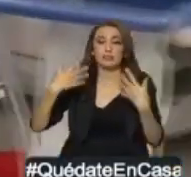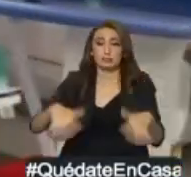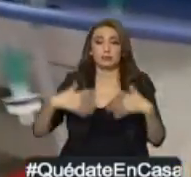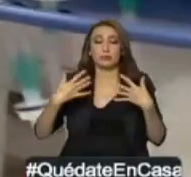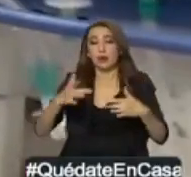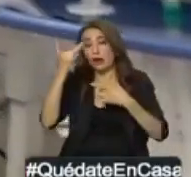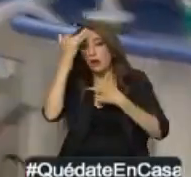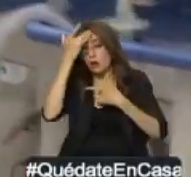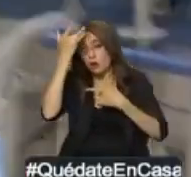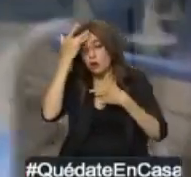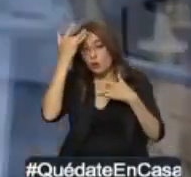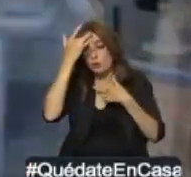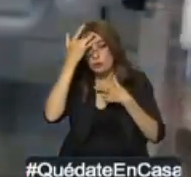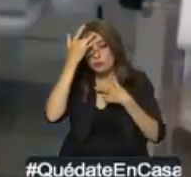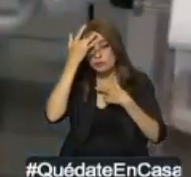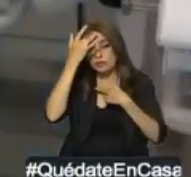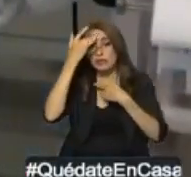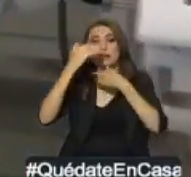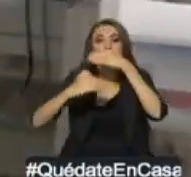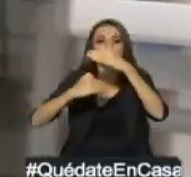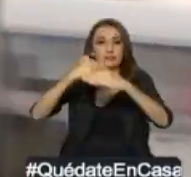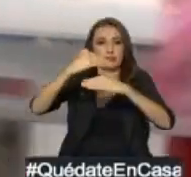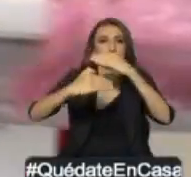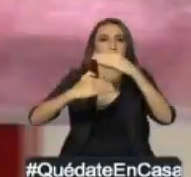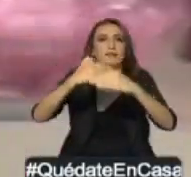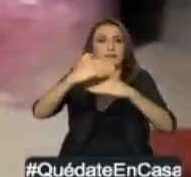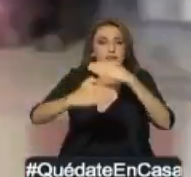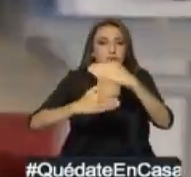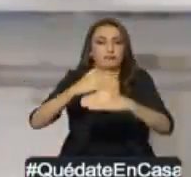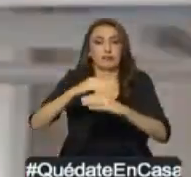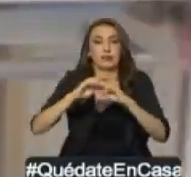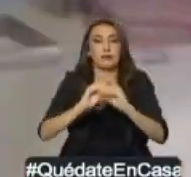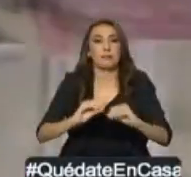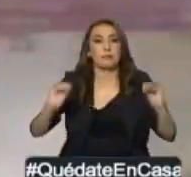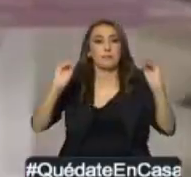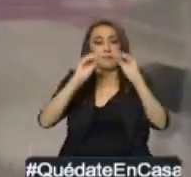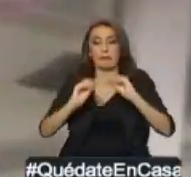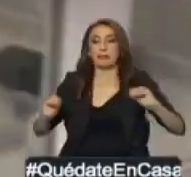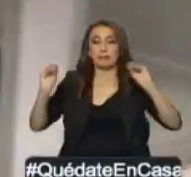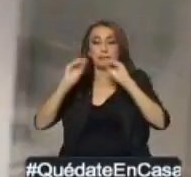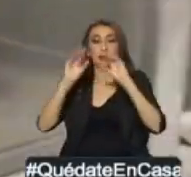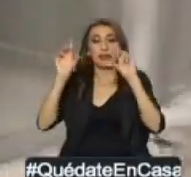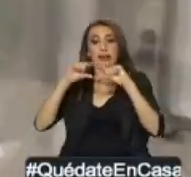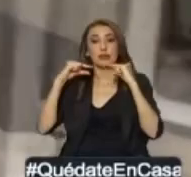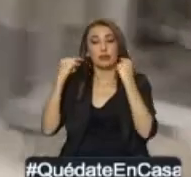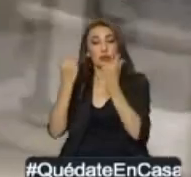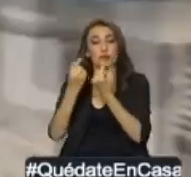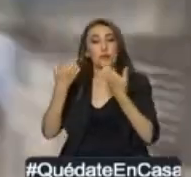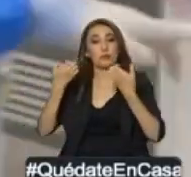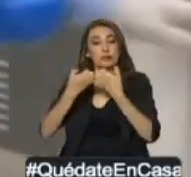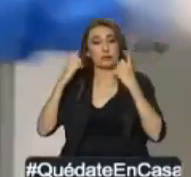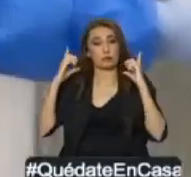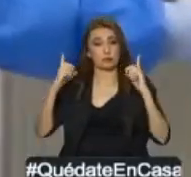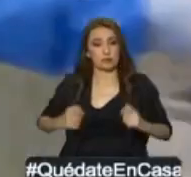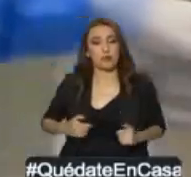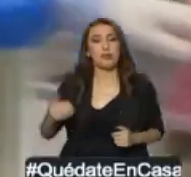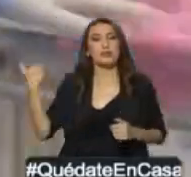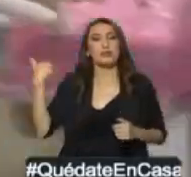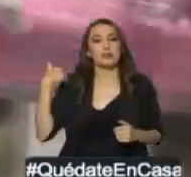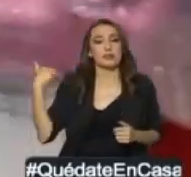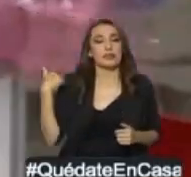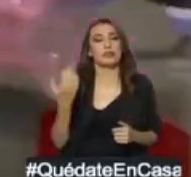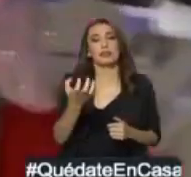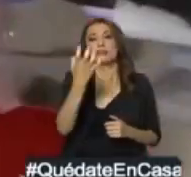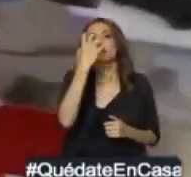sospechosos está todavía en aumento la red hospitalaria está equipada con los ventiladores que se requieren para atender los casos